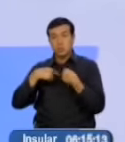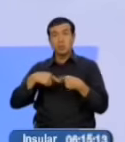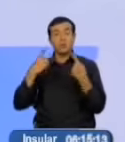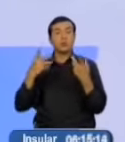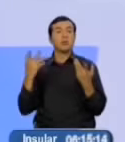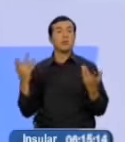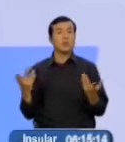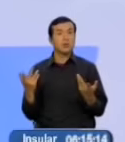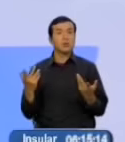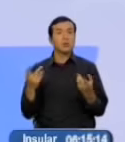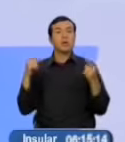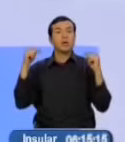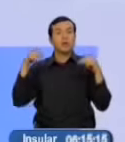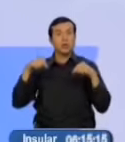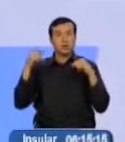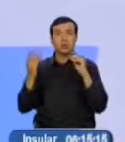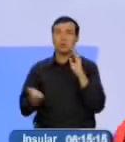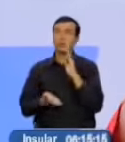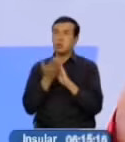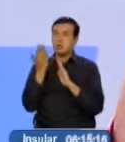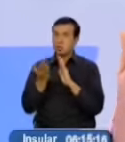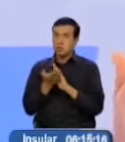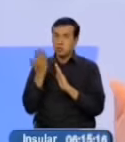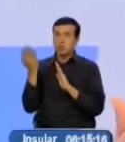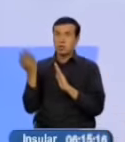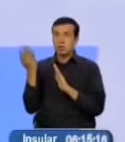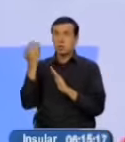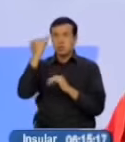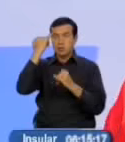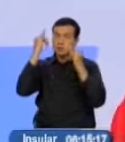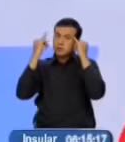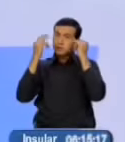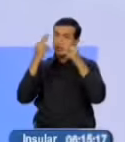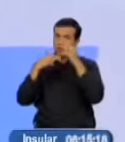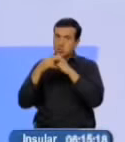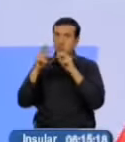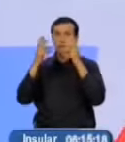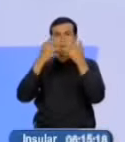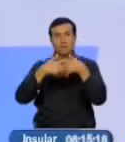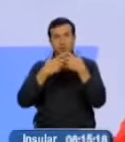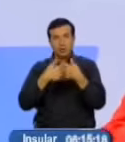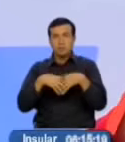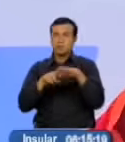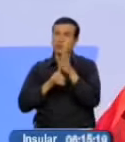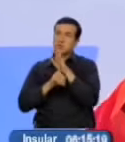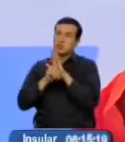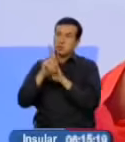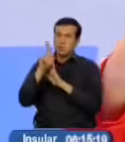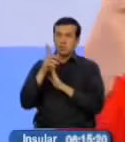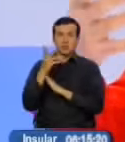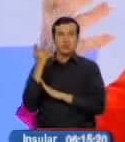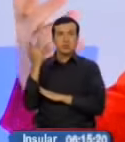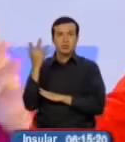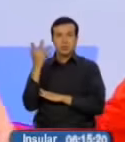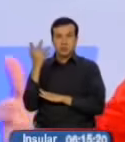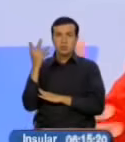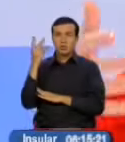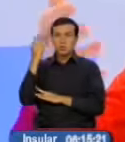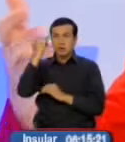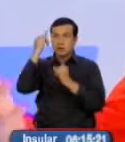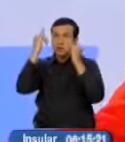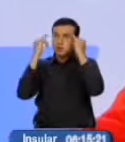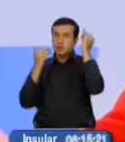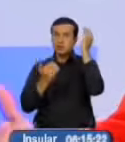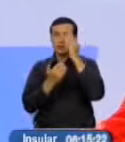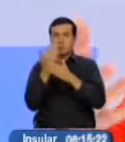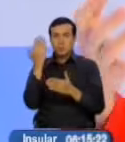ser: aquí se puede crecer, se pueden emprender, se pueden poner fábricas, desarrollos, se pueden inventar cosas,